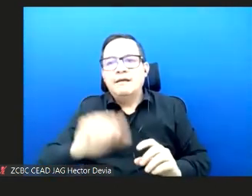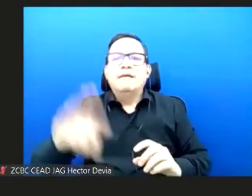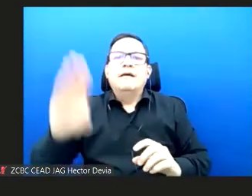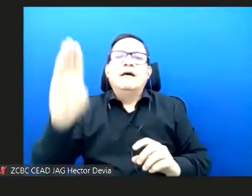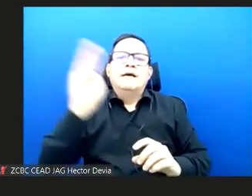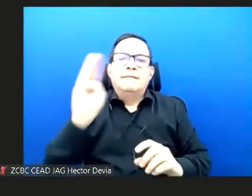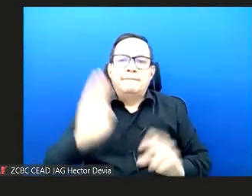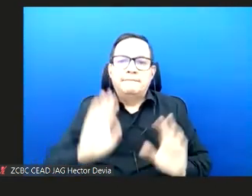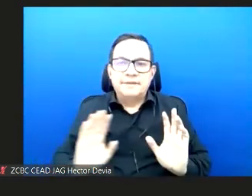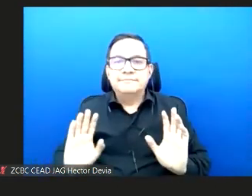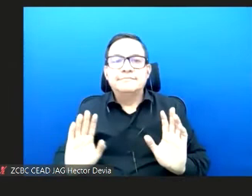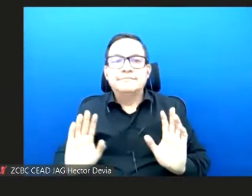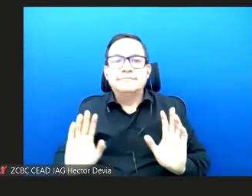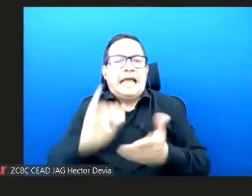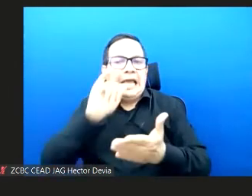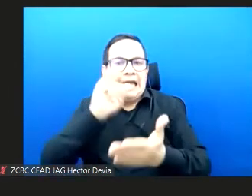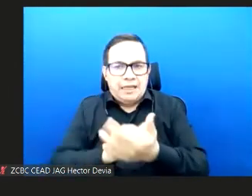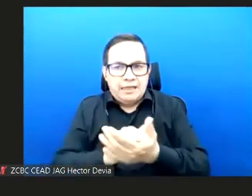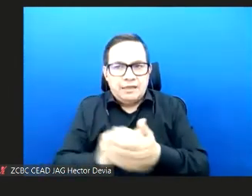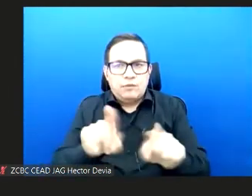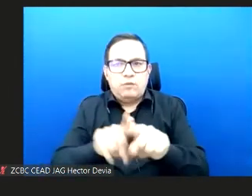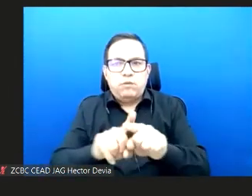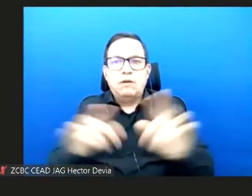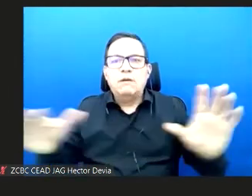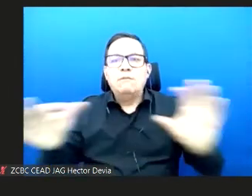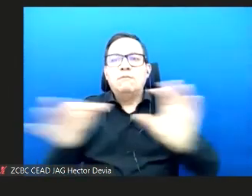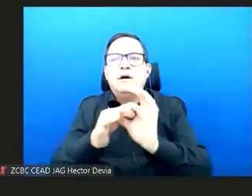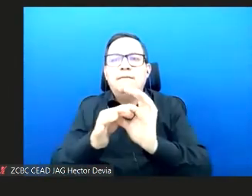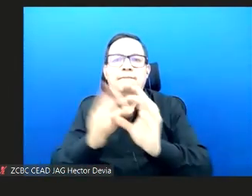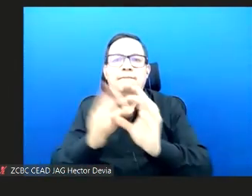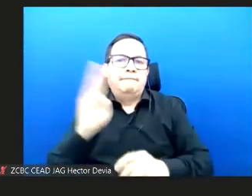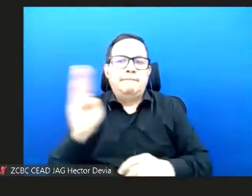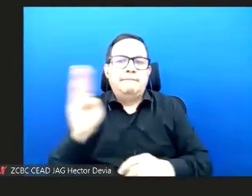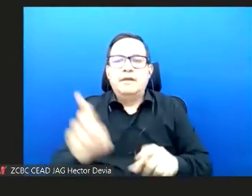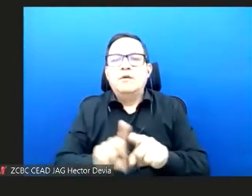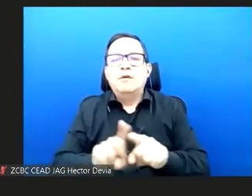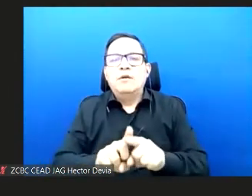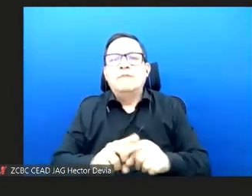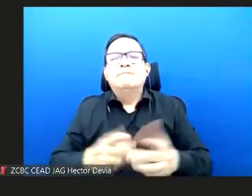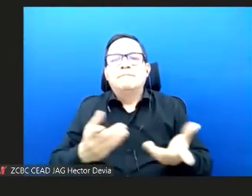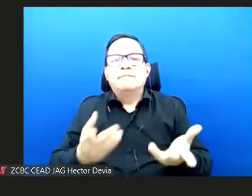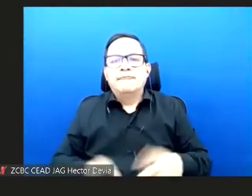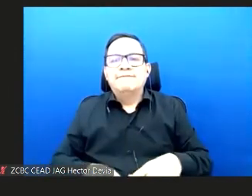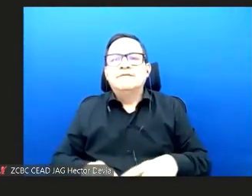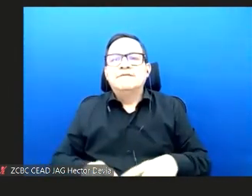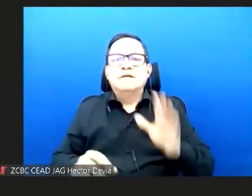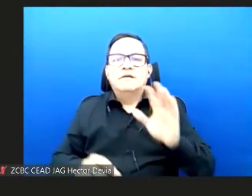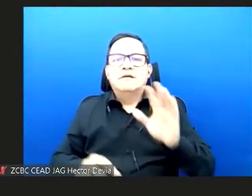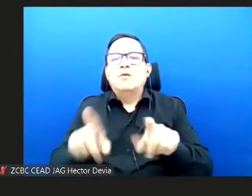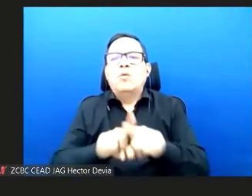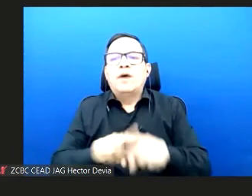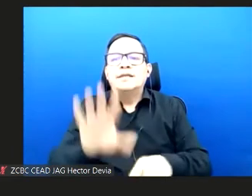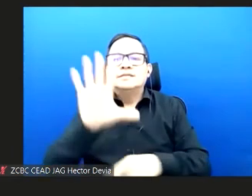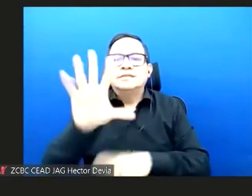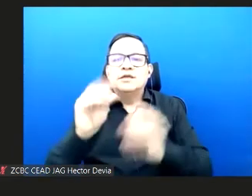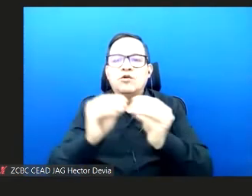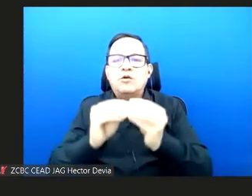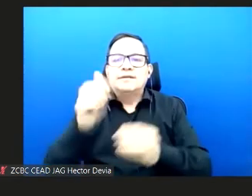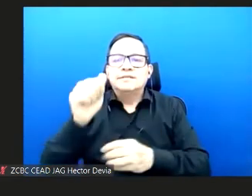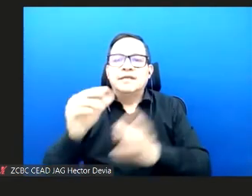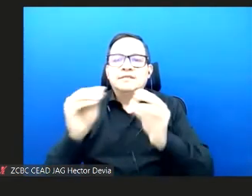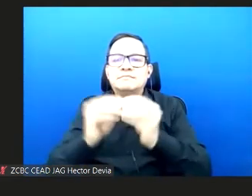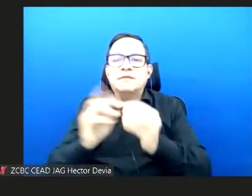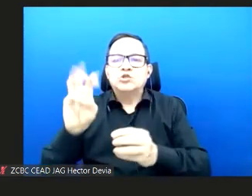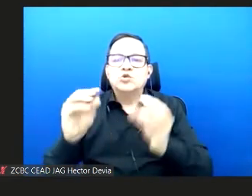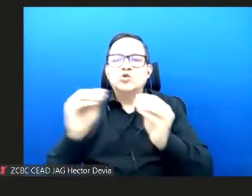representando la operación A unión B. Entonces, sumaríamos 5 más 10 más 8 más 7 más